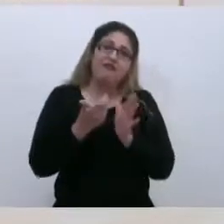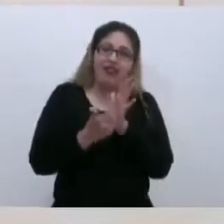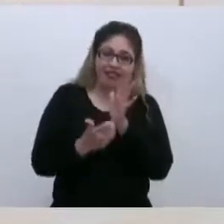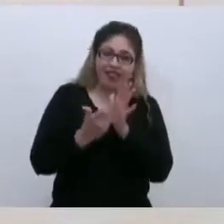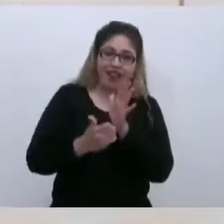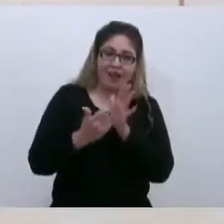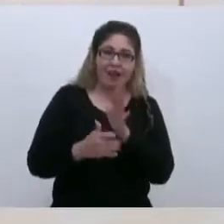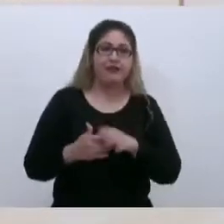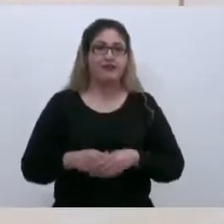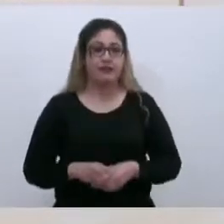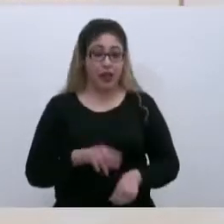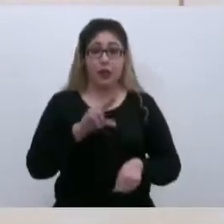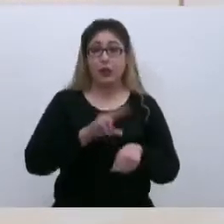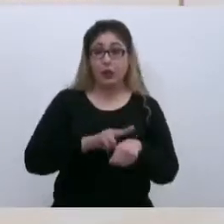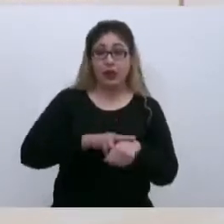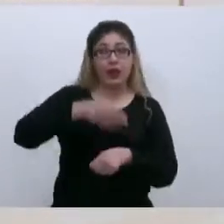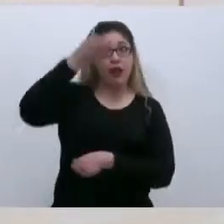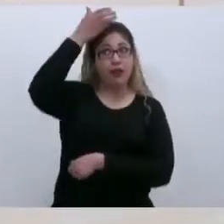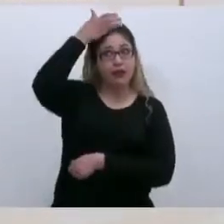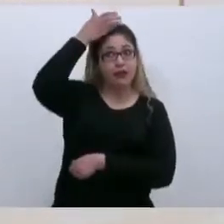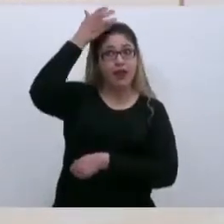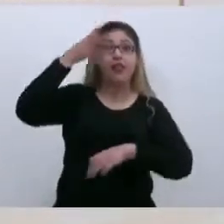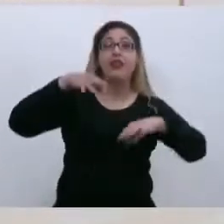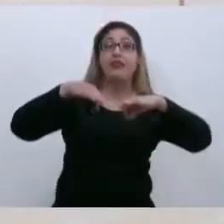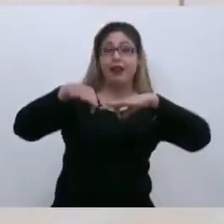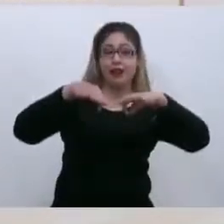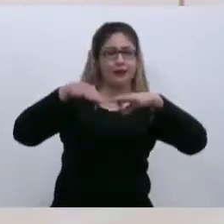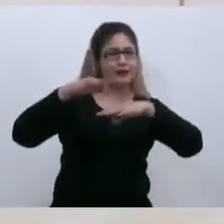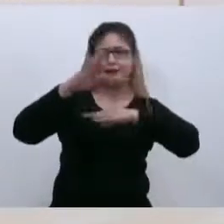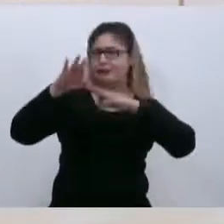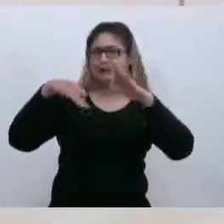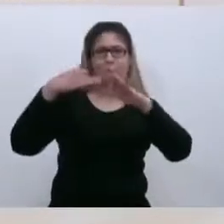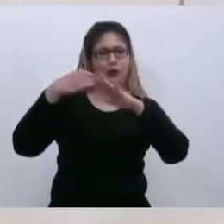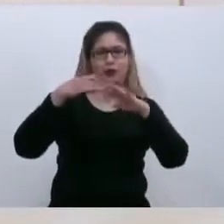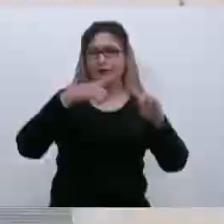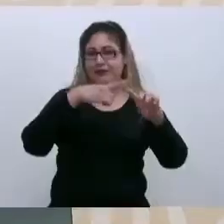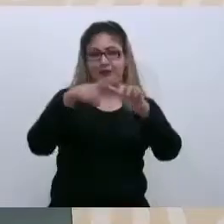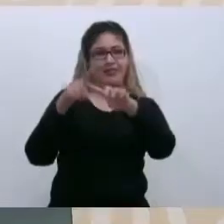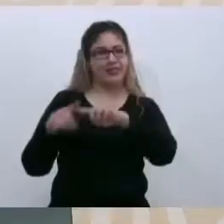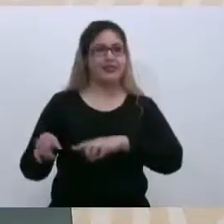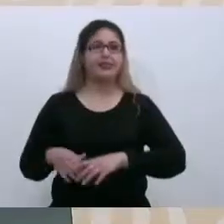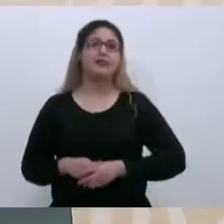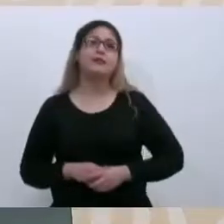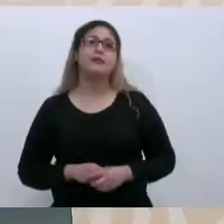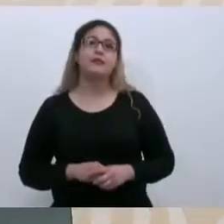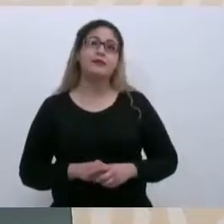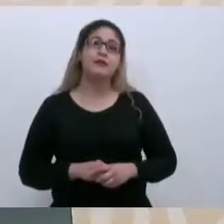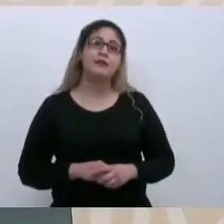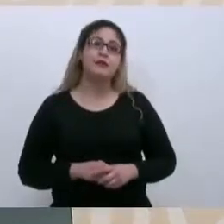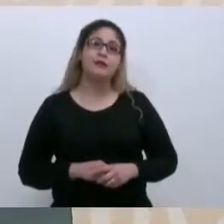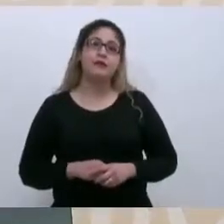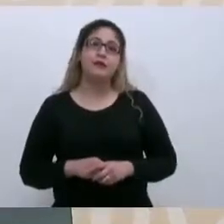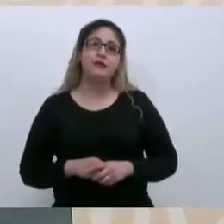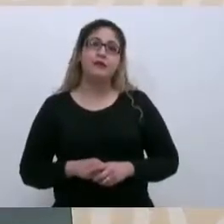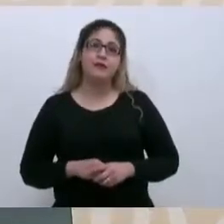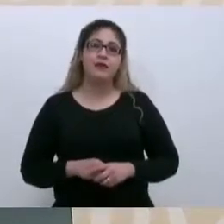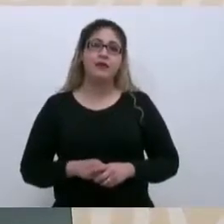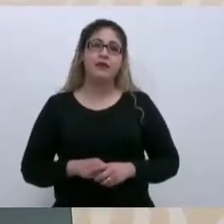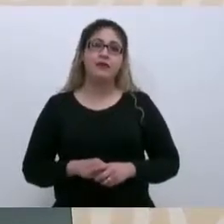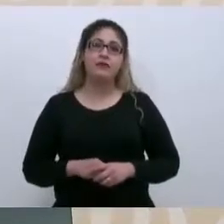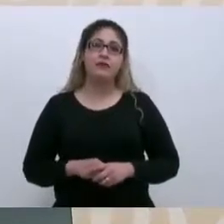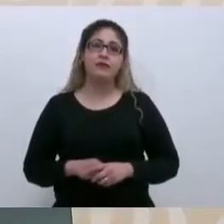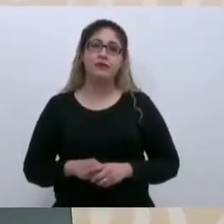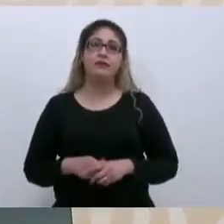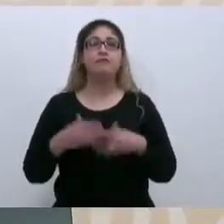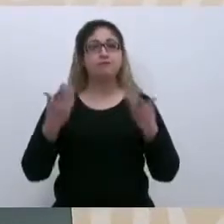los médicos, enfermeras, trabajadores de la salud, los especialistas, porque como